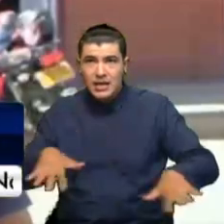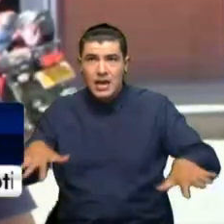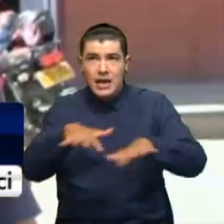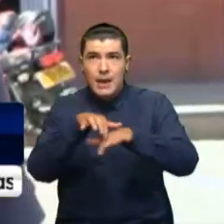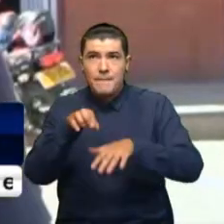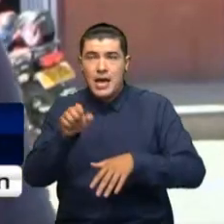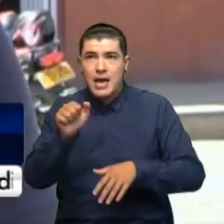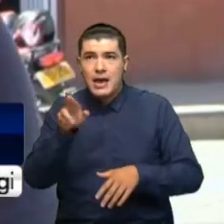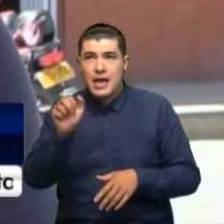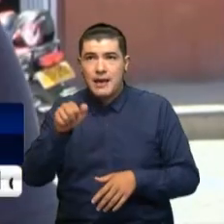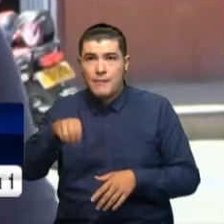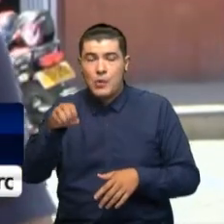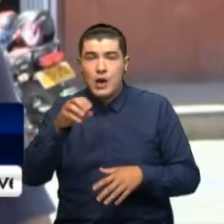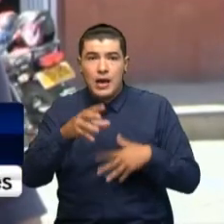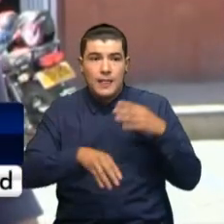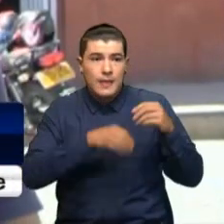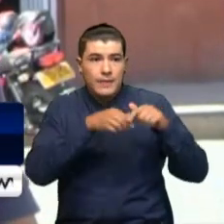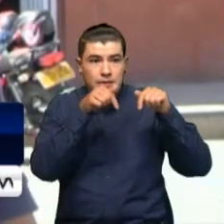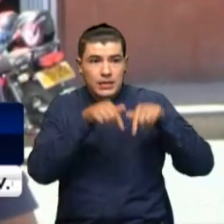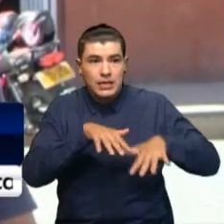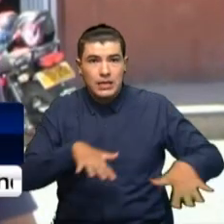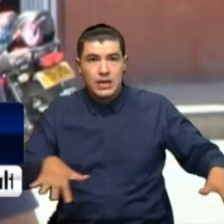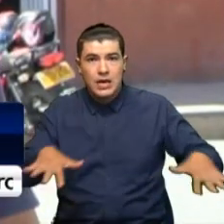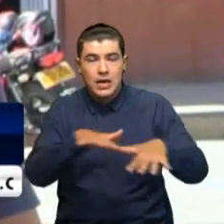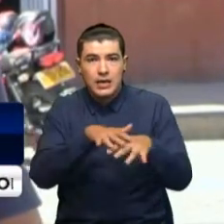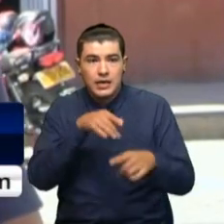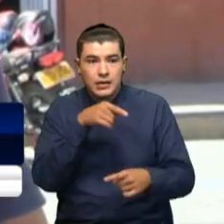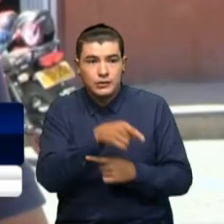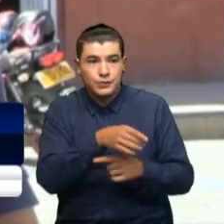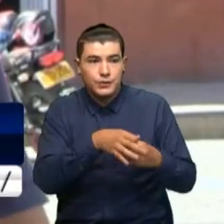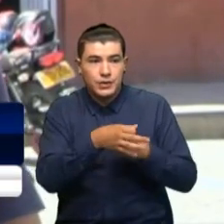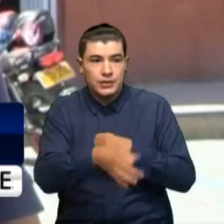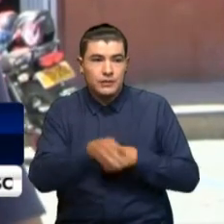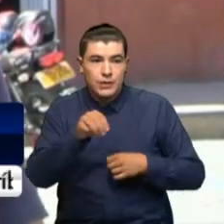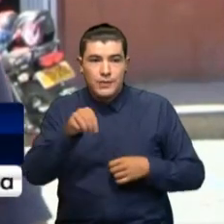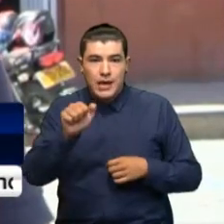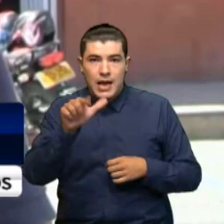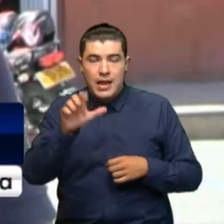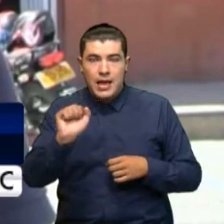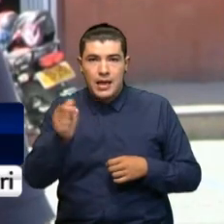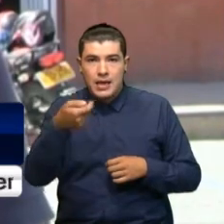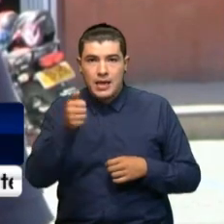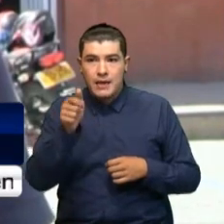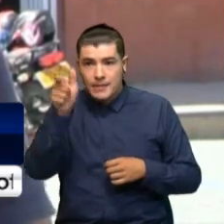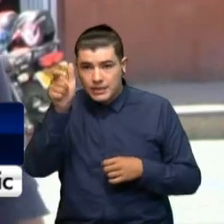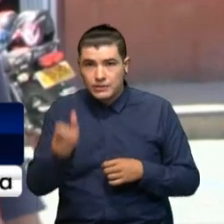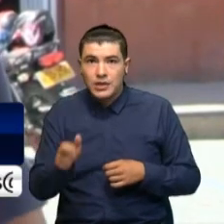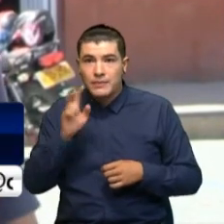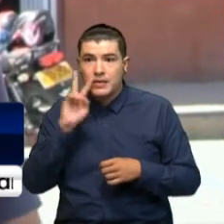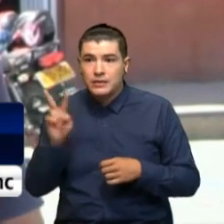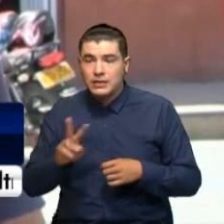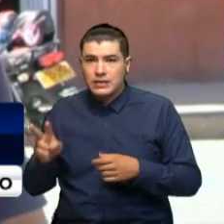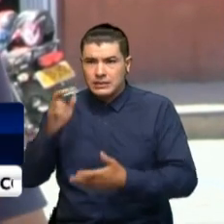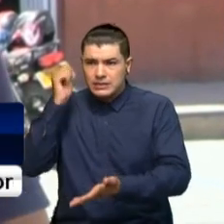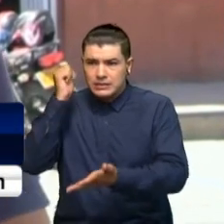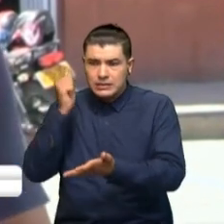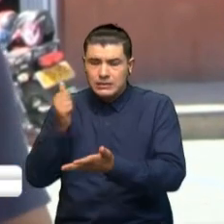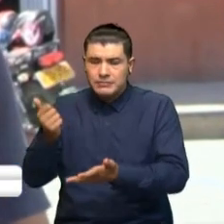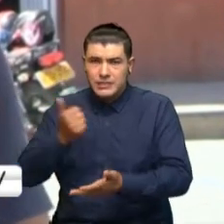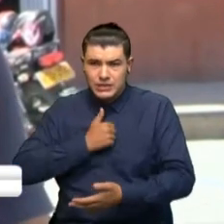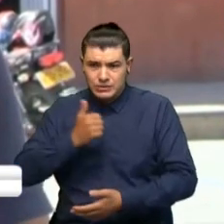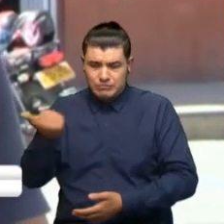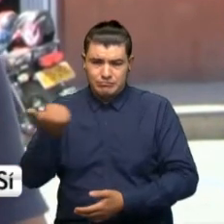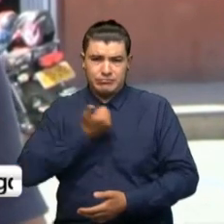de otra parte en zona rural del municipio de málaga un venezolano al parecer se quitó la vida en horas de la